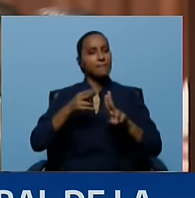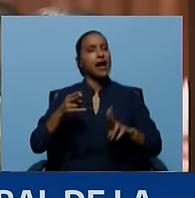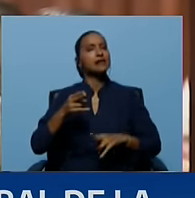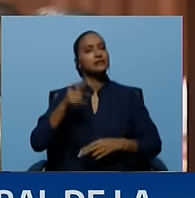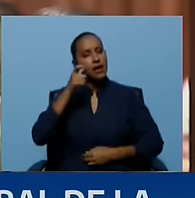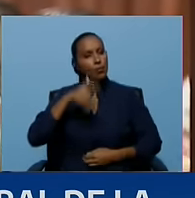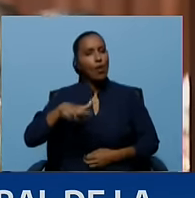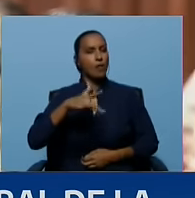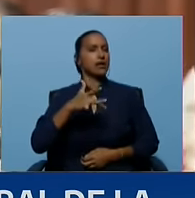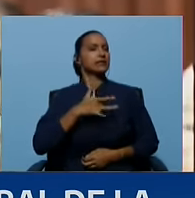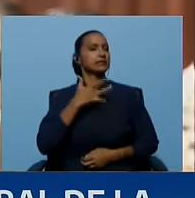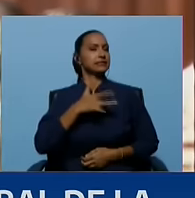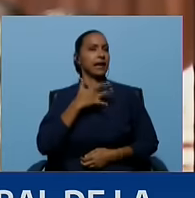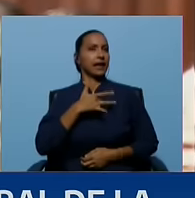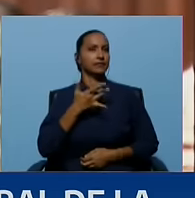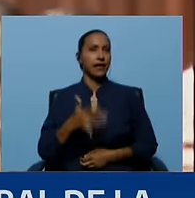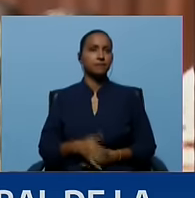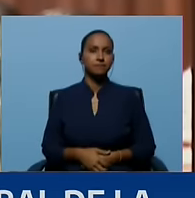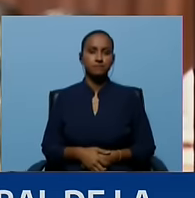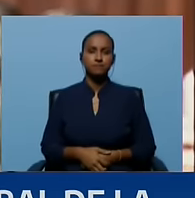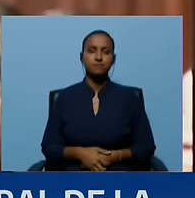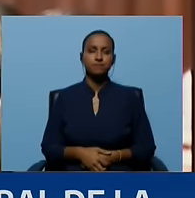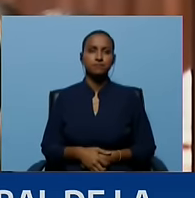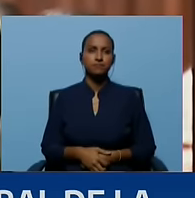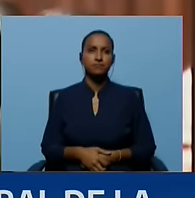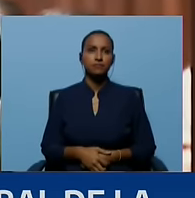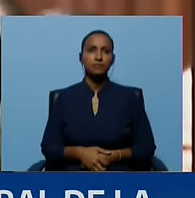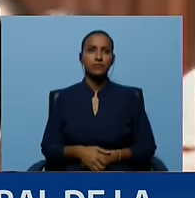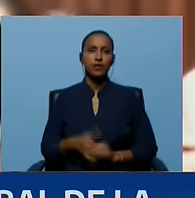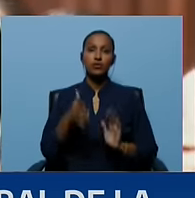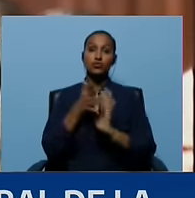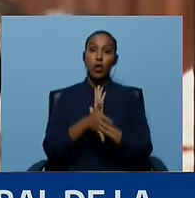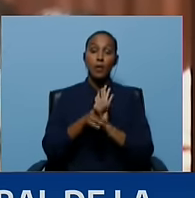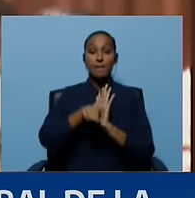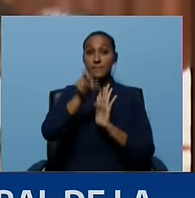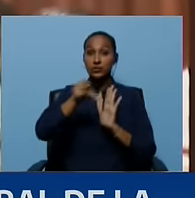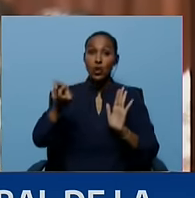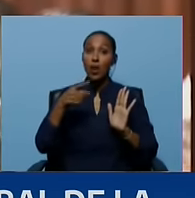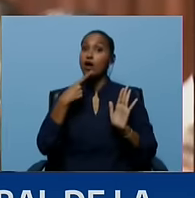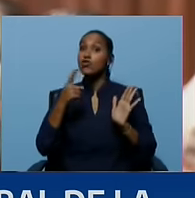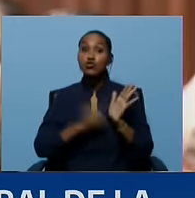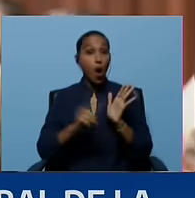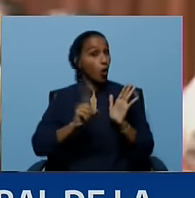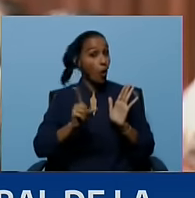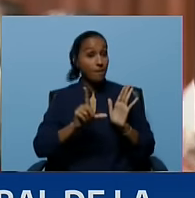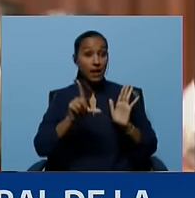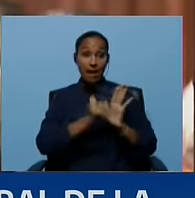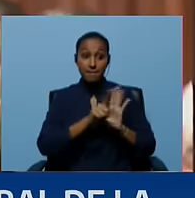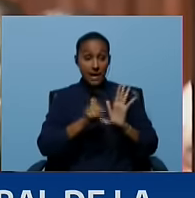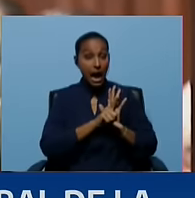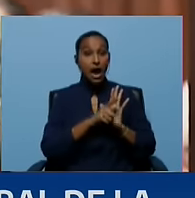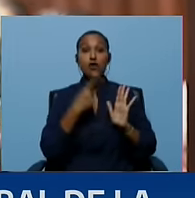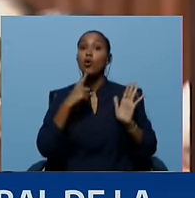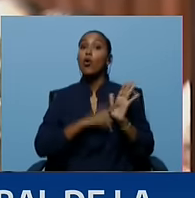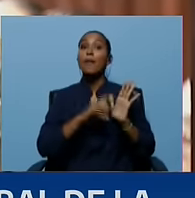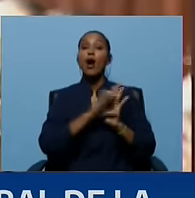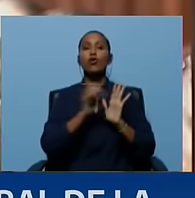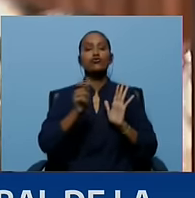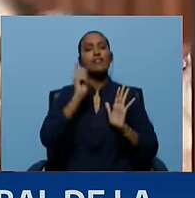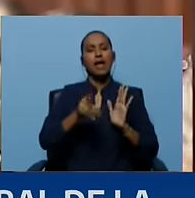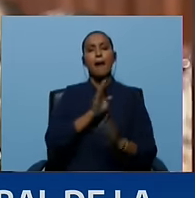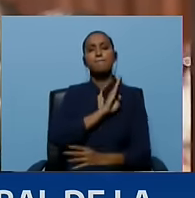que han actuado en contra de la Constitución y de la ley, sea aplicada la justicia a